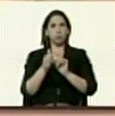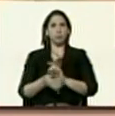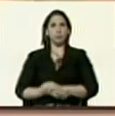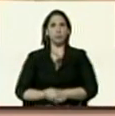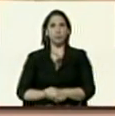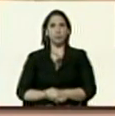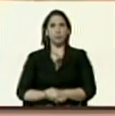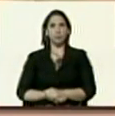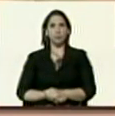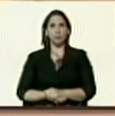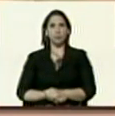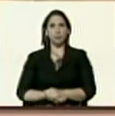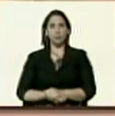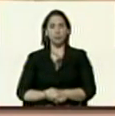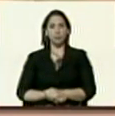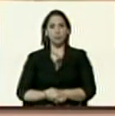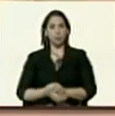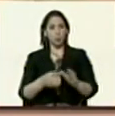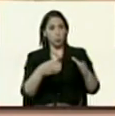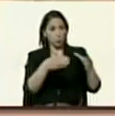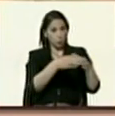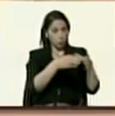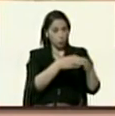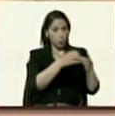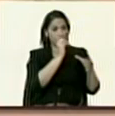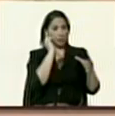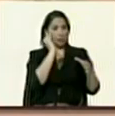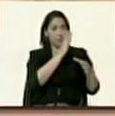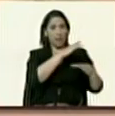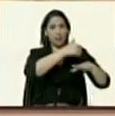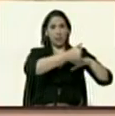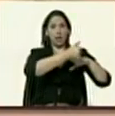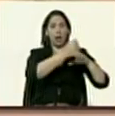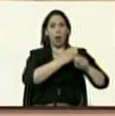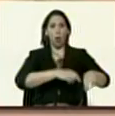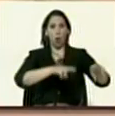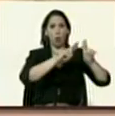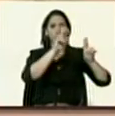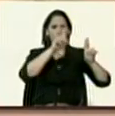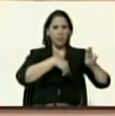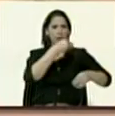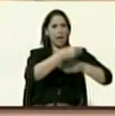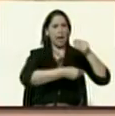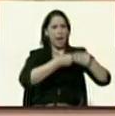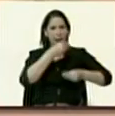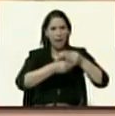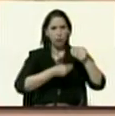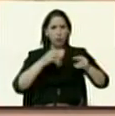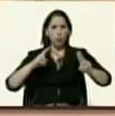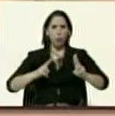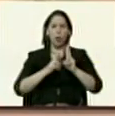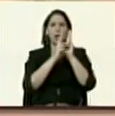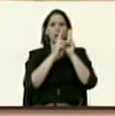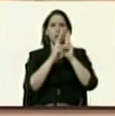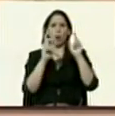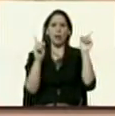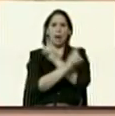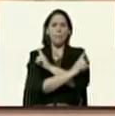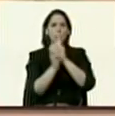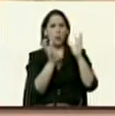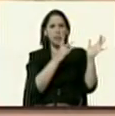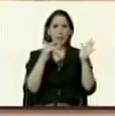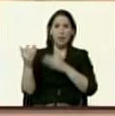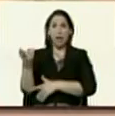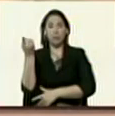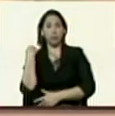en el seno de la Asamblea General de Naciones Unidas, la realización del encuentro del cambio climático, fundamental, hace una